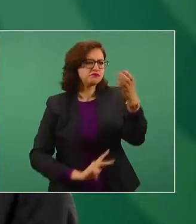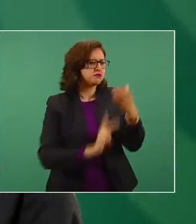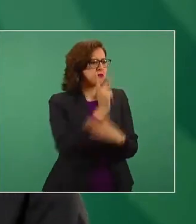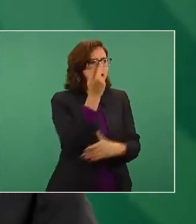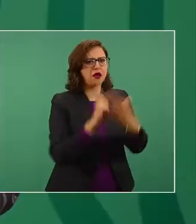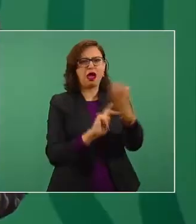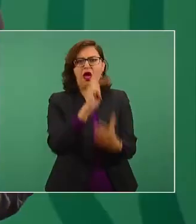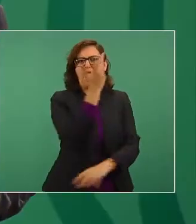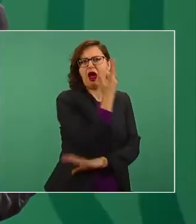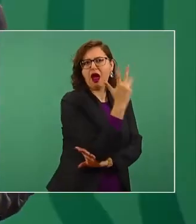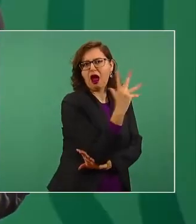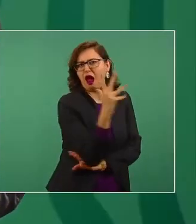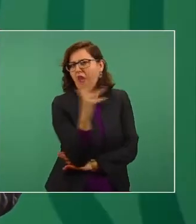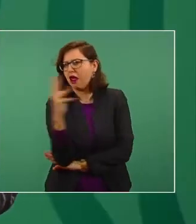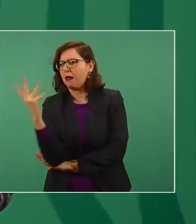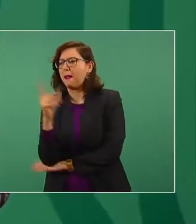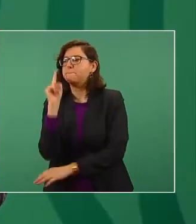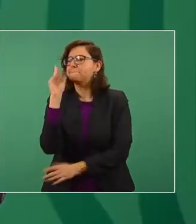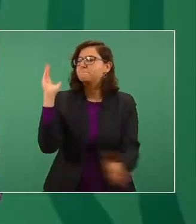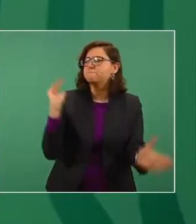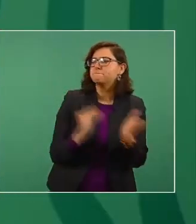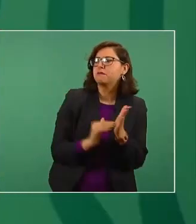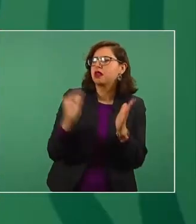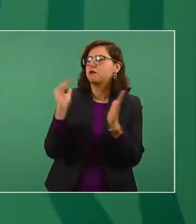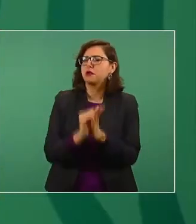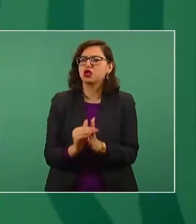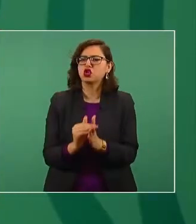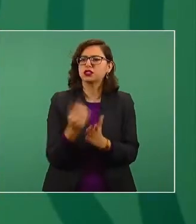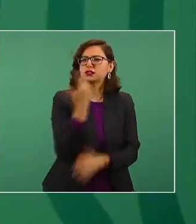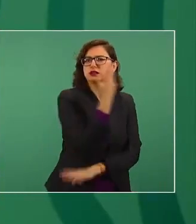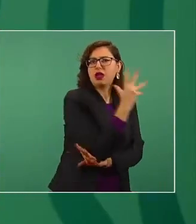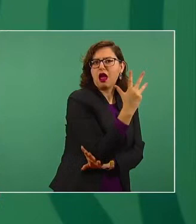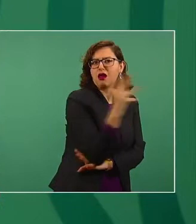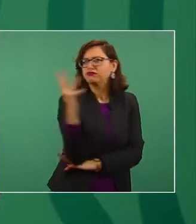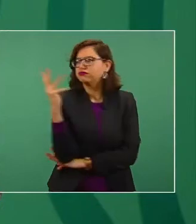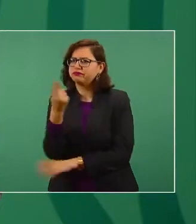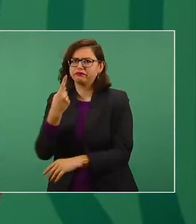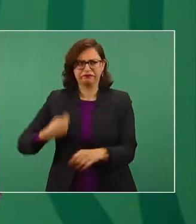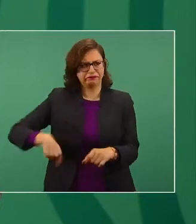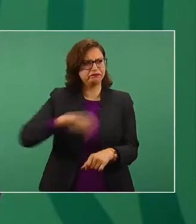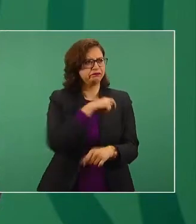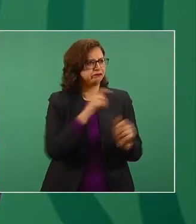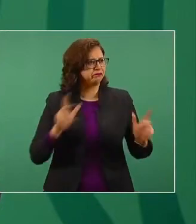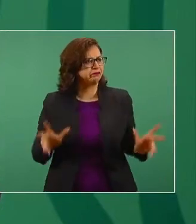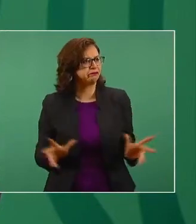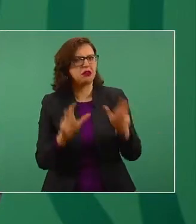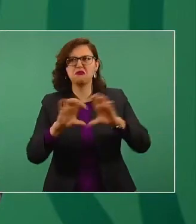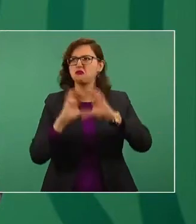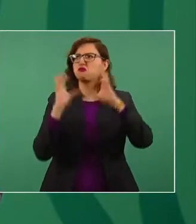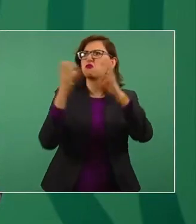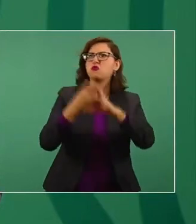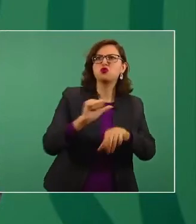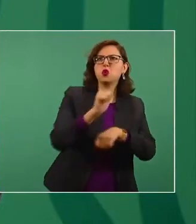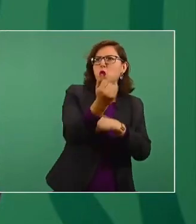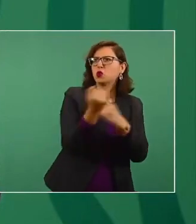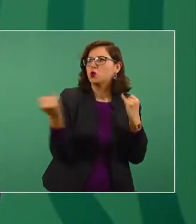Se están sembrando 1,000 millones de árboles frutales,